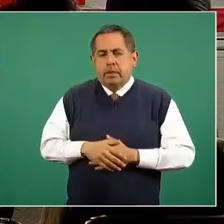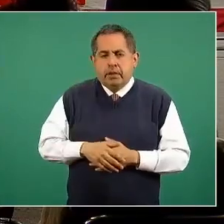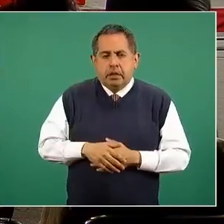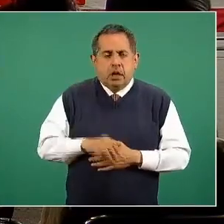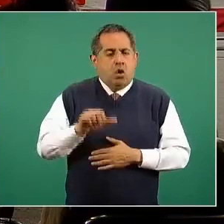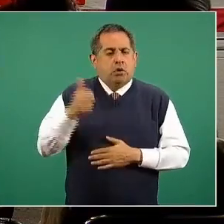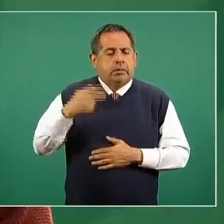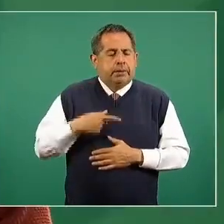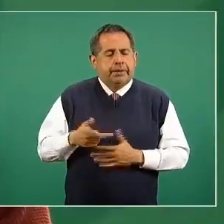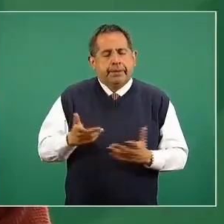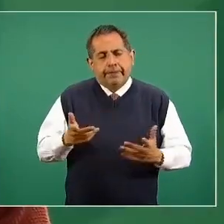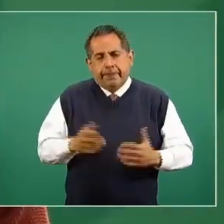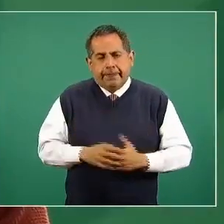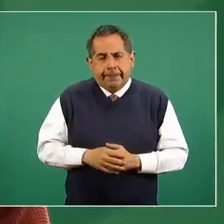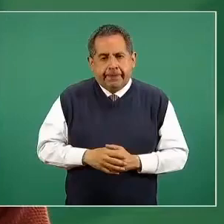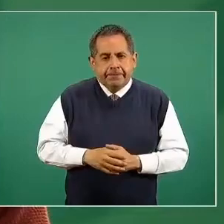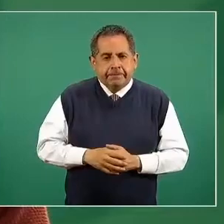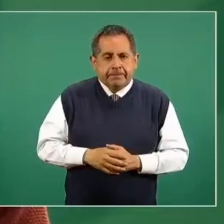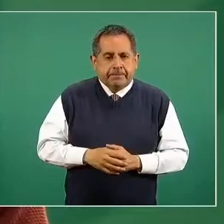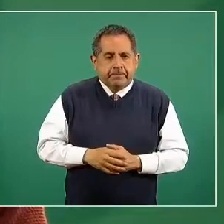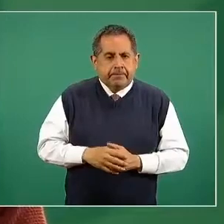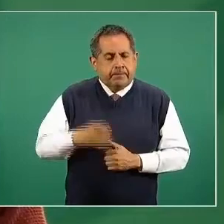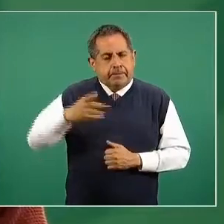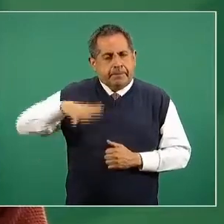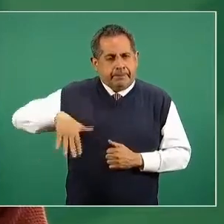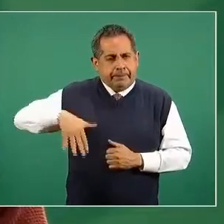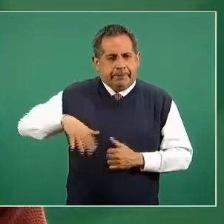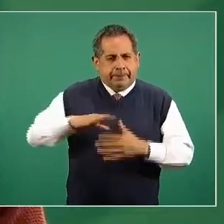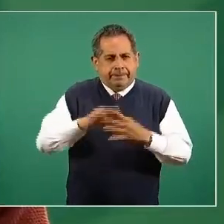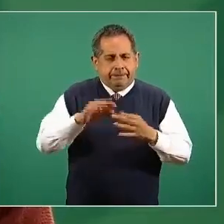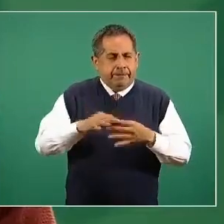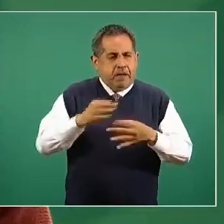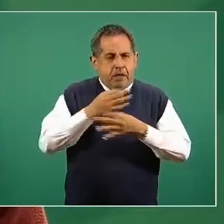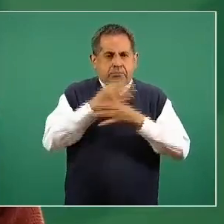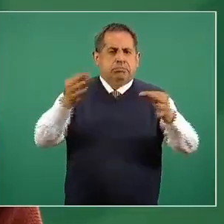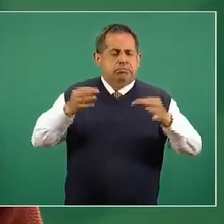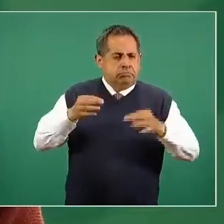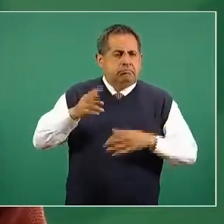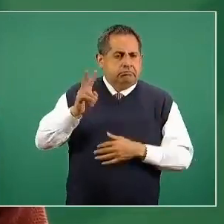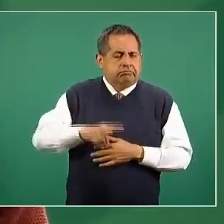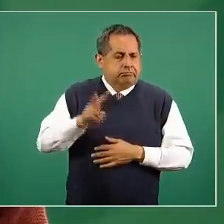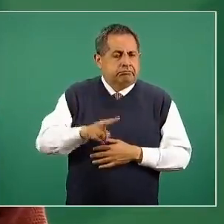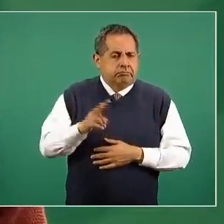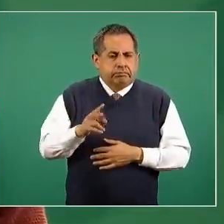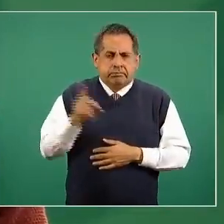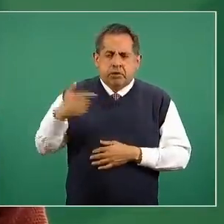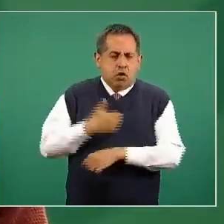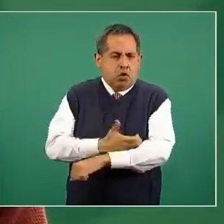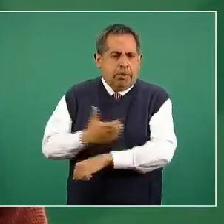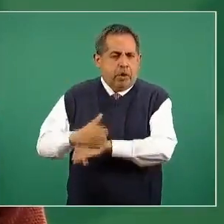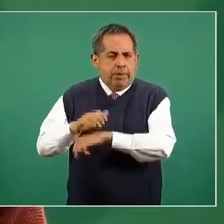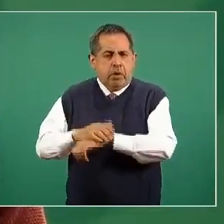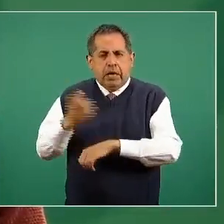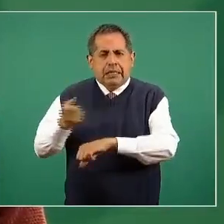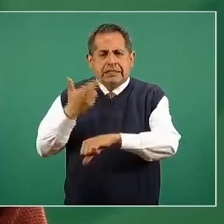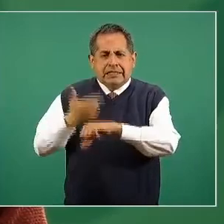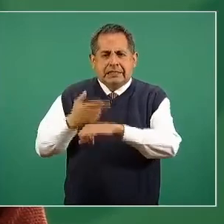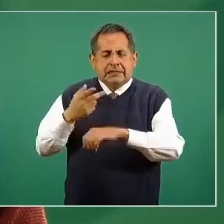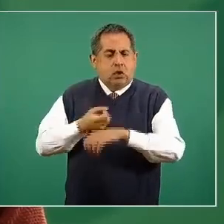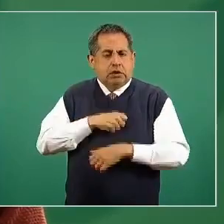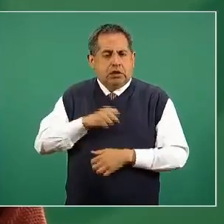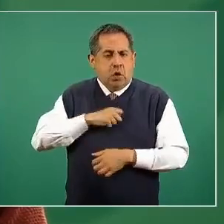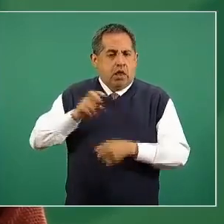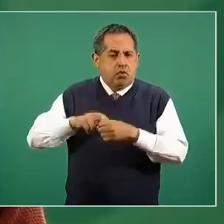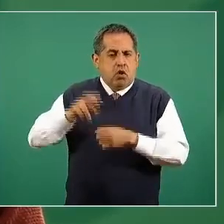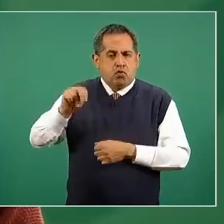persona. El caso del que está usted hablando lo anunció efectivamente nuestro compañero y amigo, el secretario de Salud de